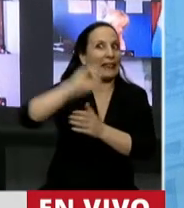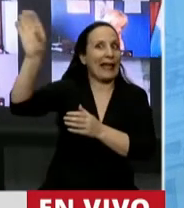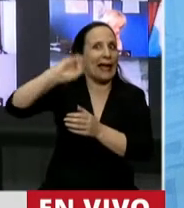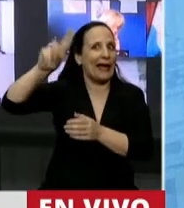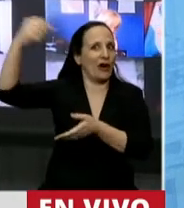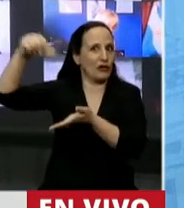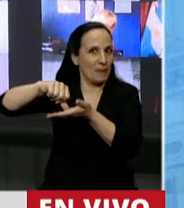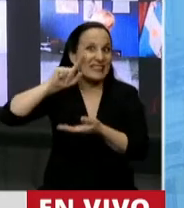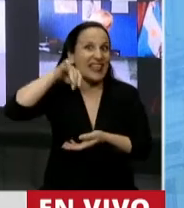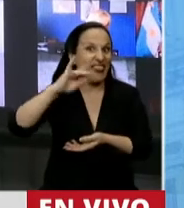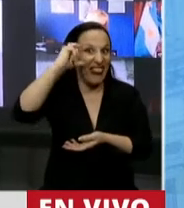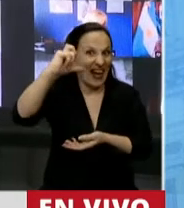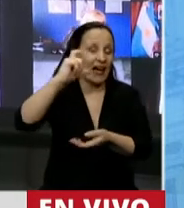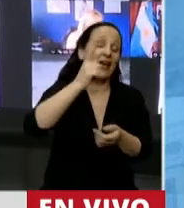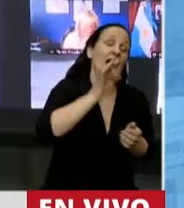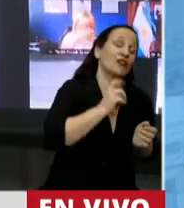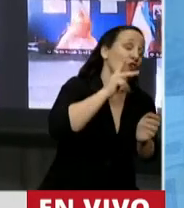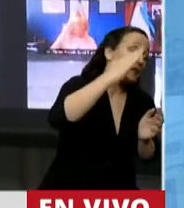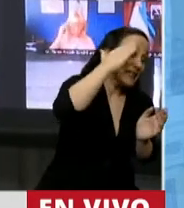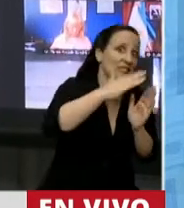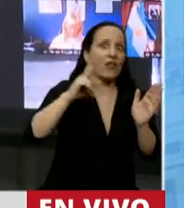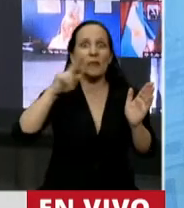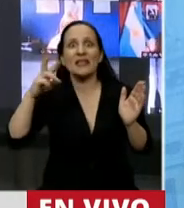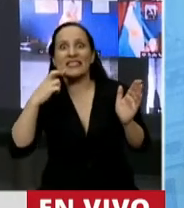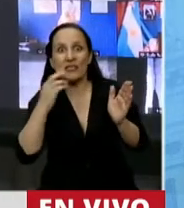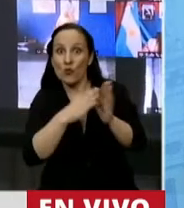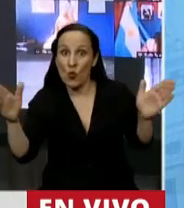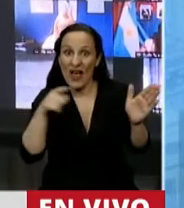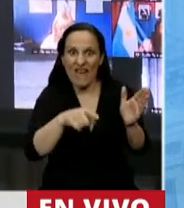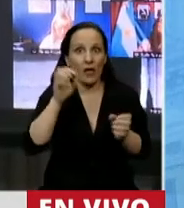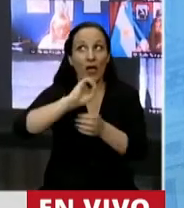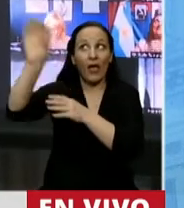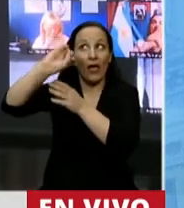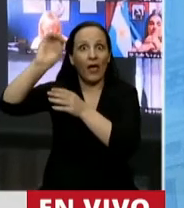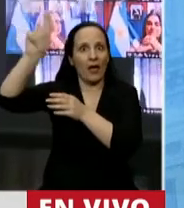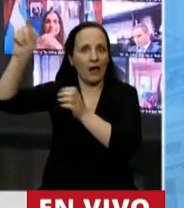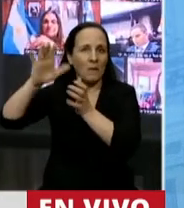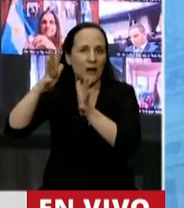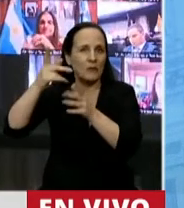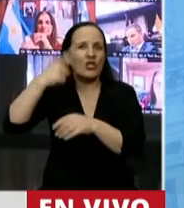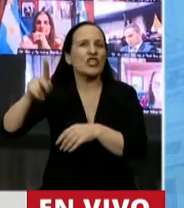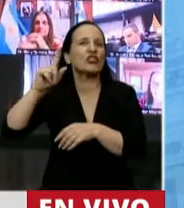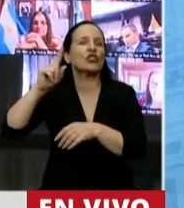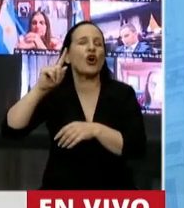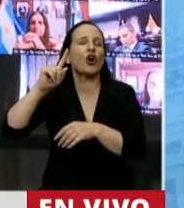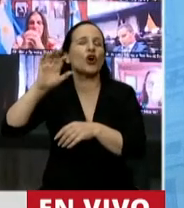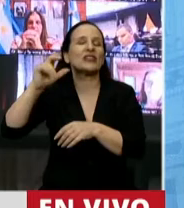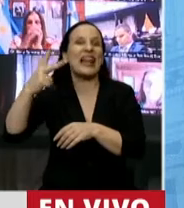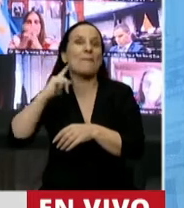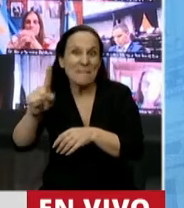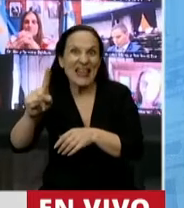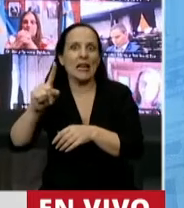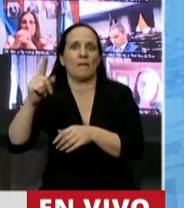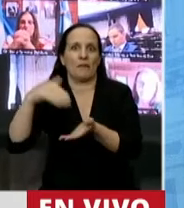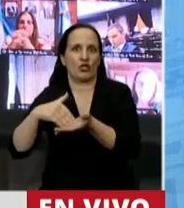Según el INDEC, entre 2015 y 2019 los activos externos de argentinos crecieron en más de 103.000 millones. Y no es casualidad